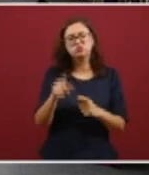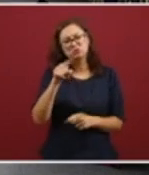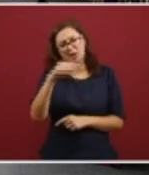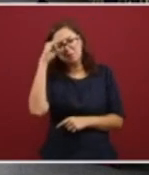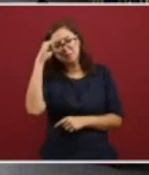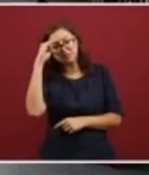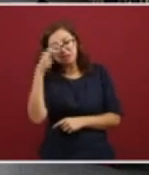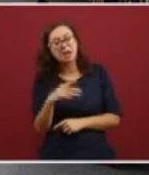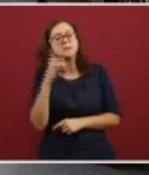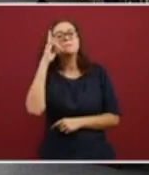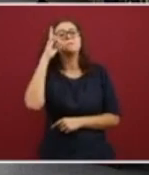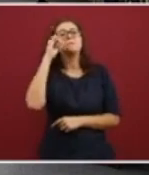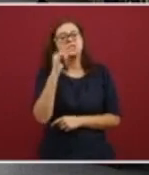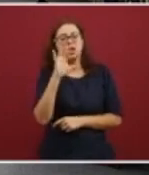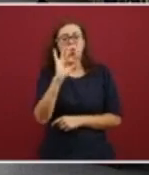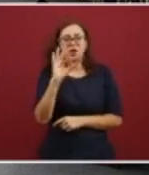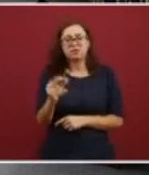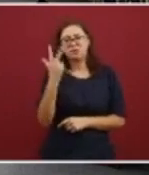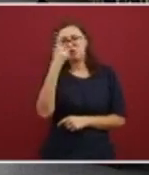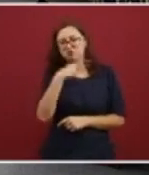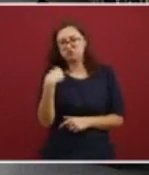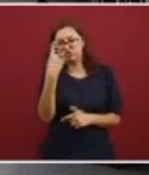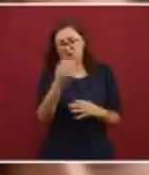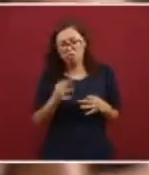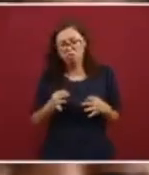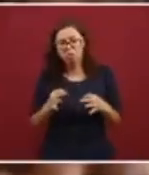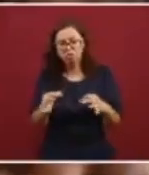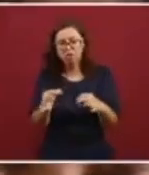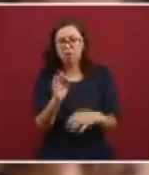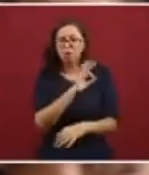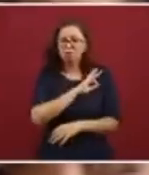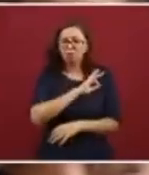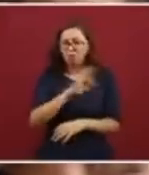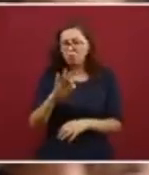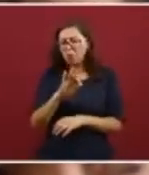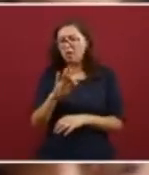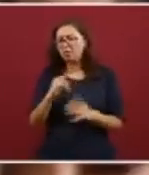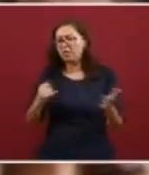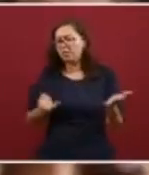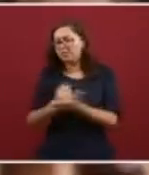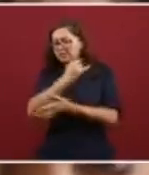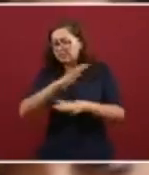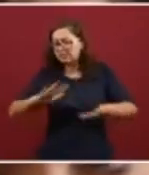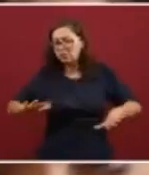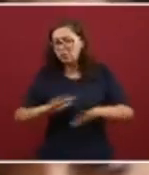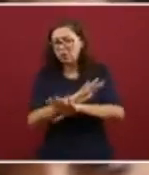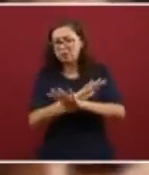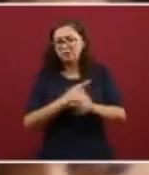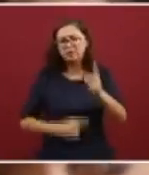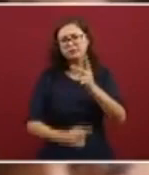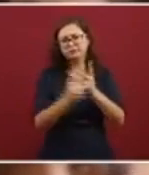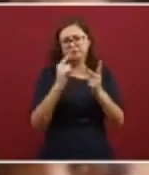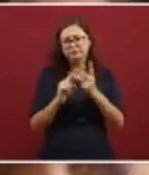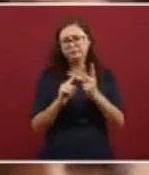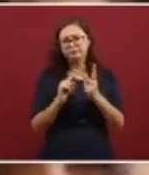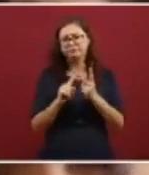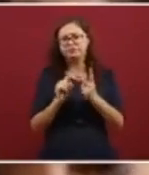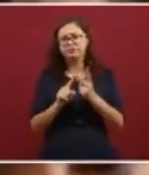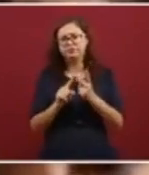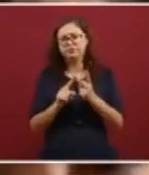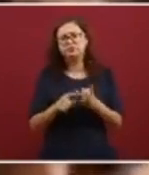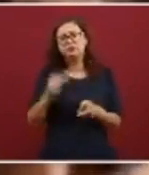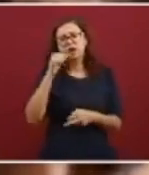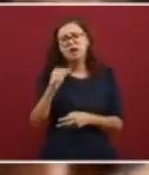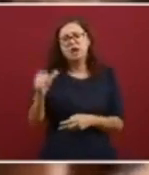de distancia de esta primera reunión, pudiera cambiar esta postura del gobierno estadounidense? Y la segunda pregunta, el día